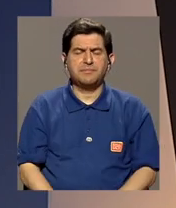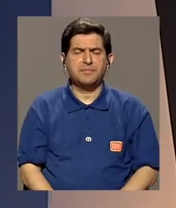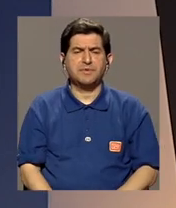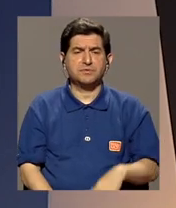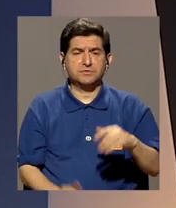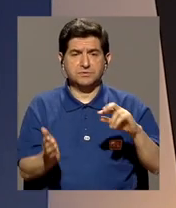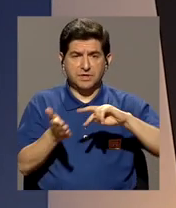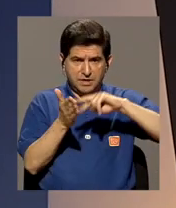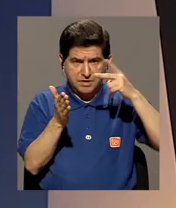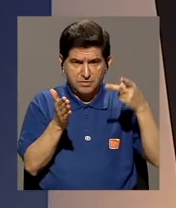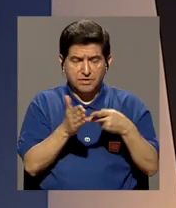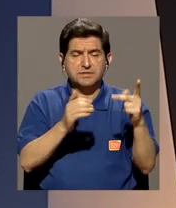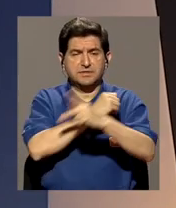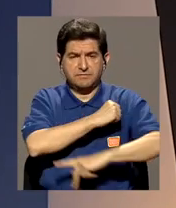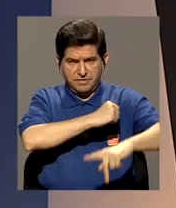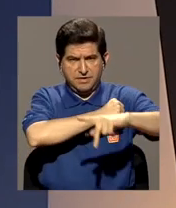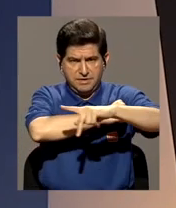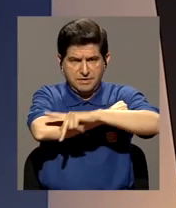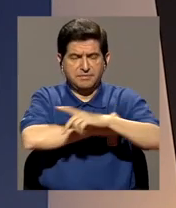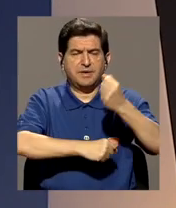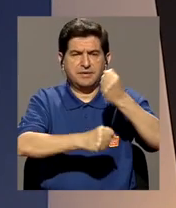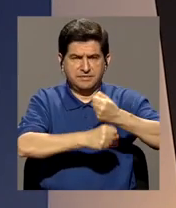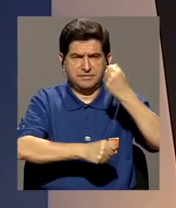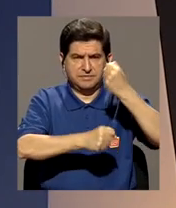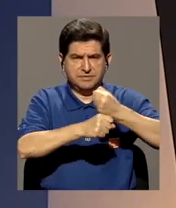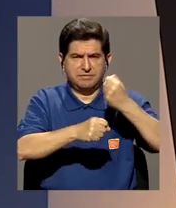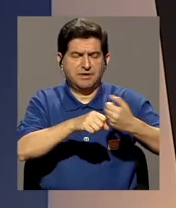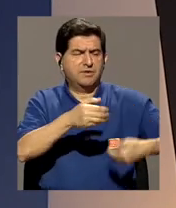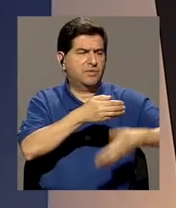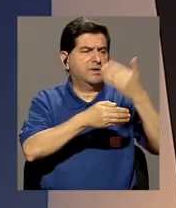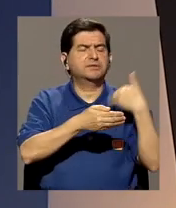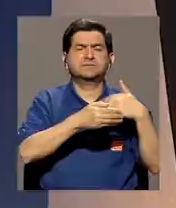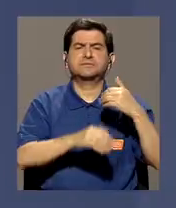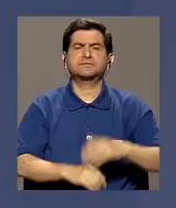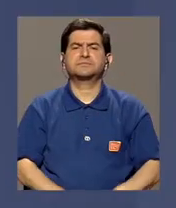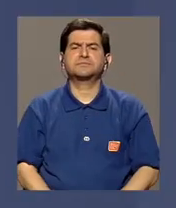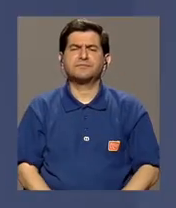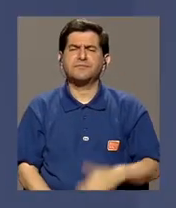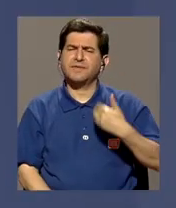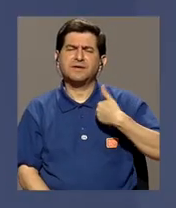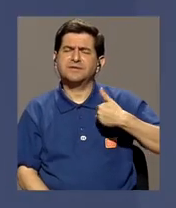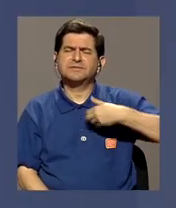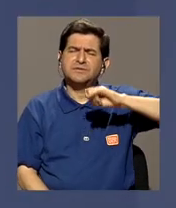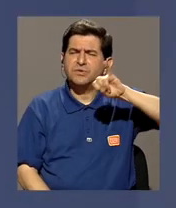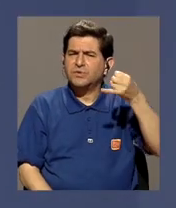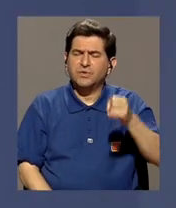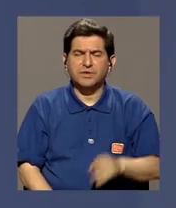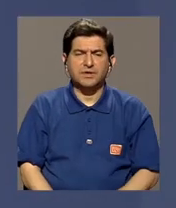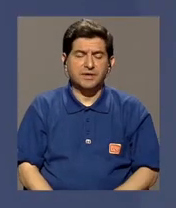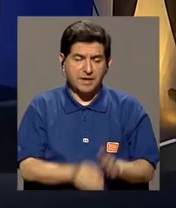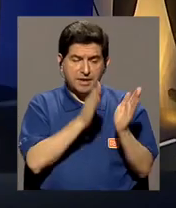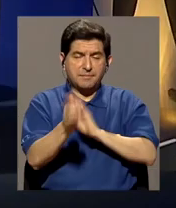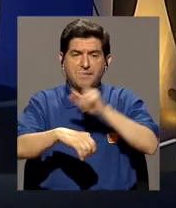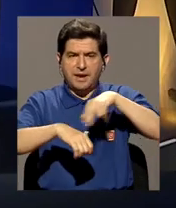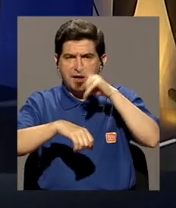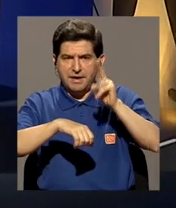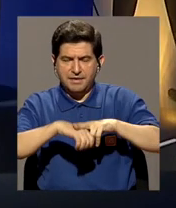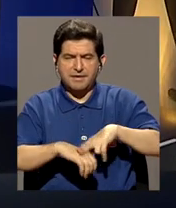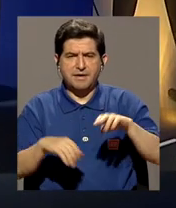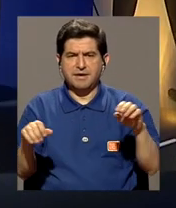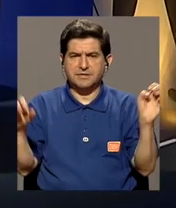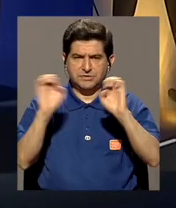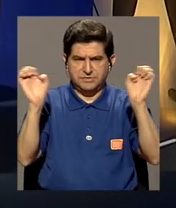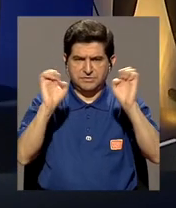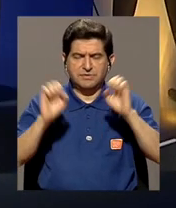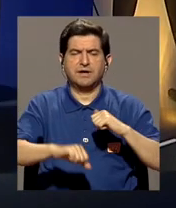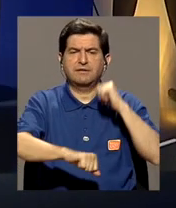que el país venía esté haciendo en el pasado mejor el plan nacional de energía digamos